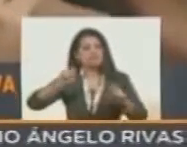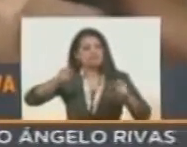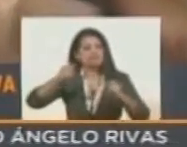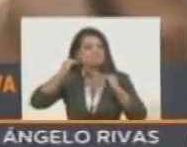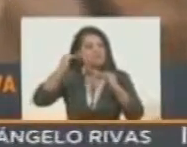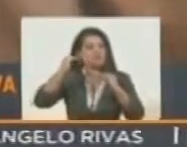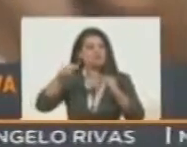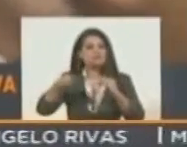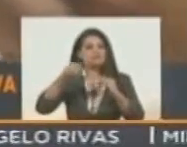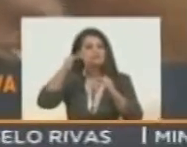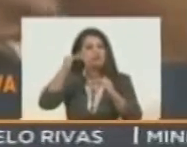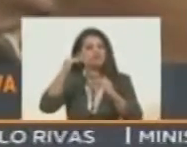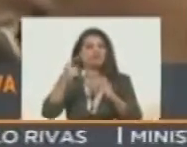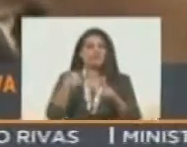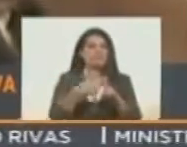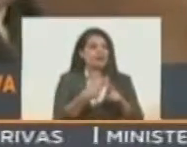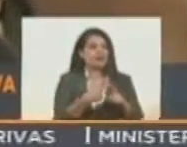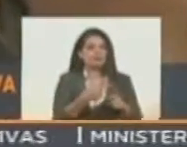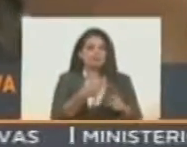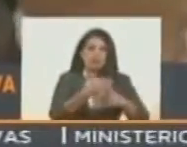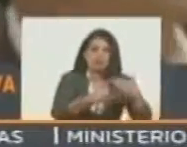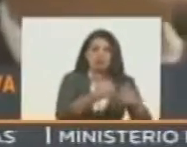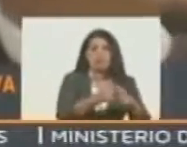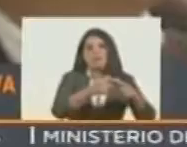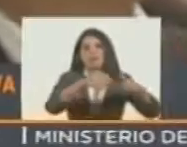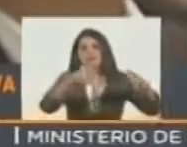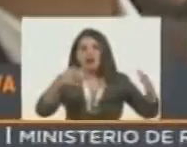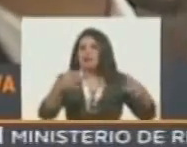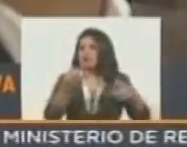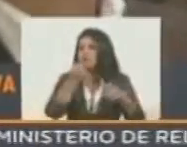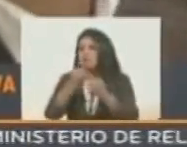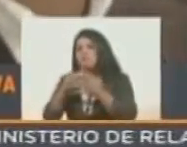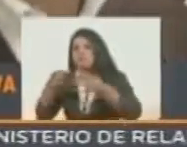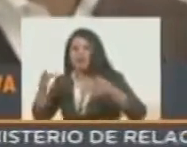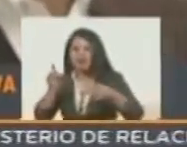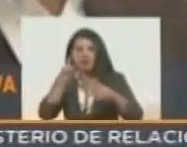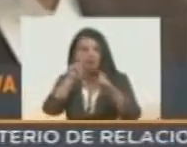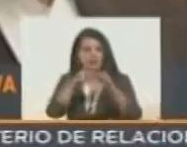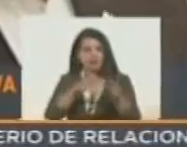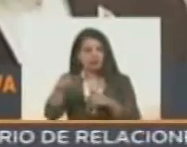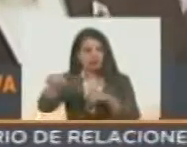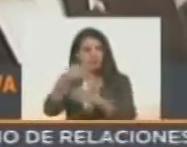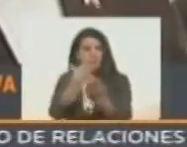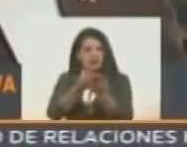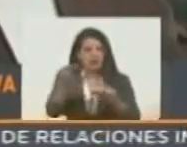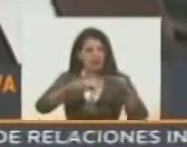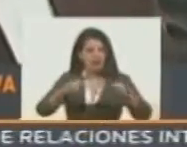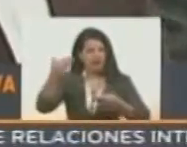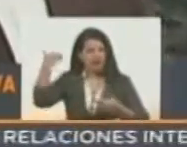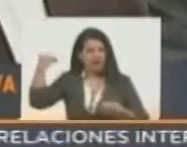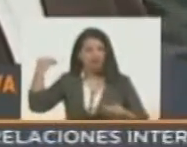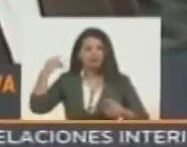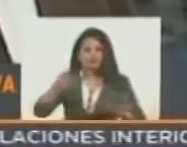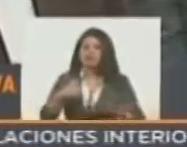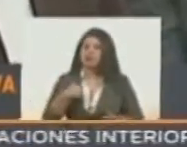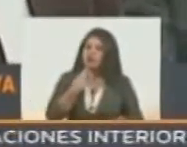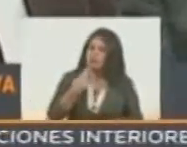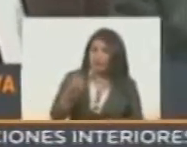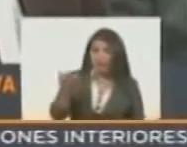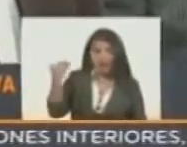incentivos, producción, etc. Muy bien, nosotros lo dijimos aquí, vamos hacia un nuevo